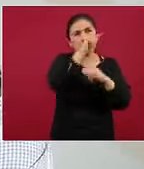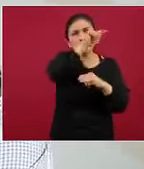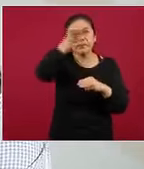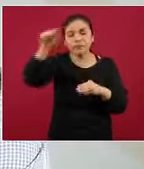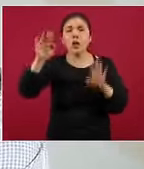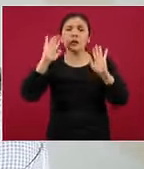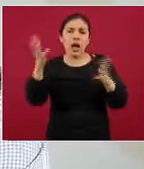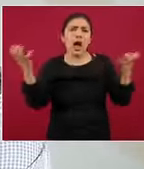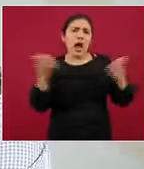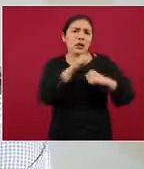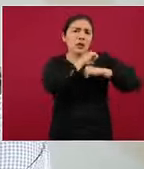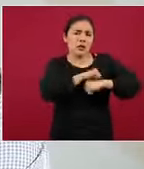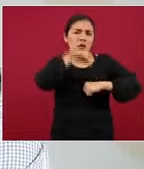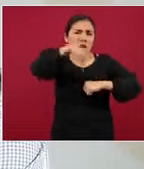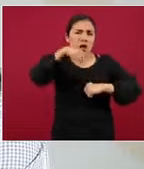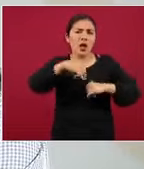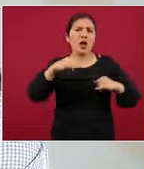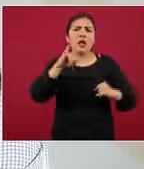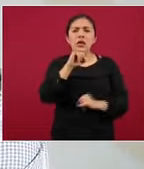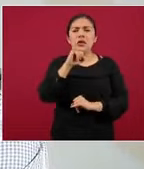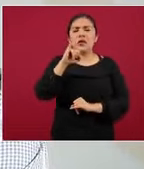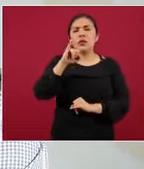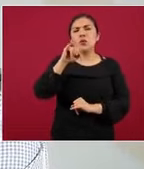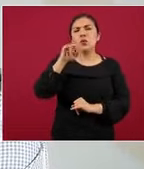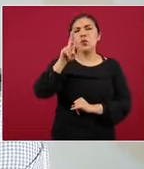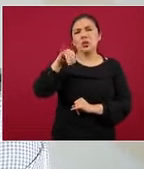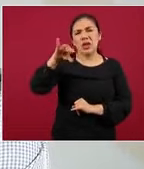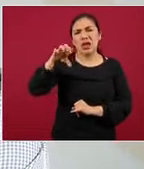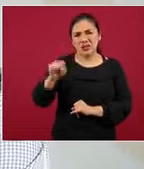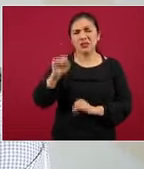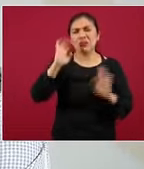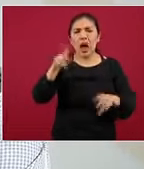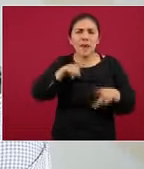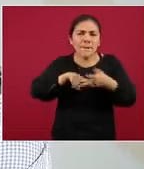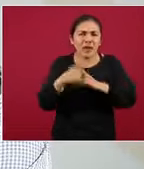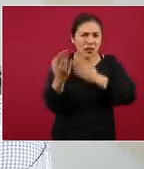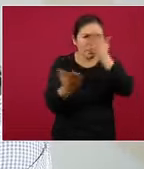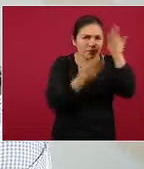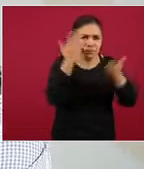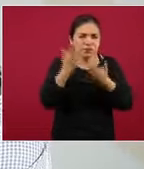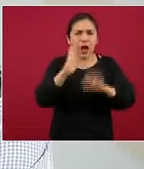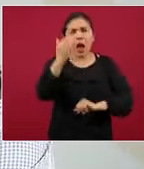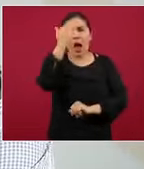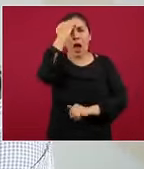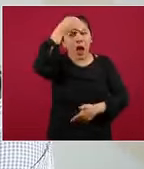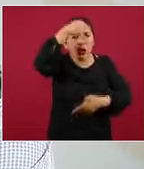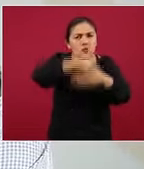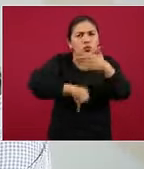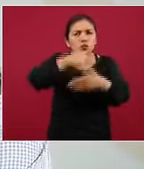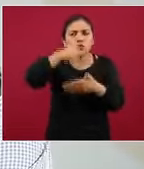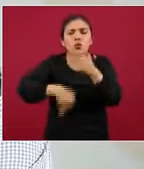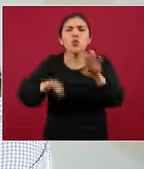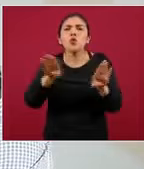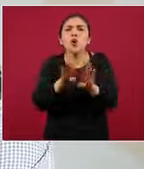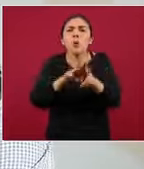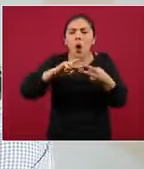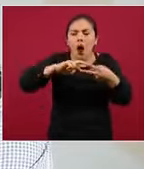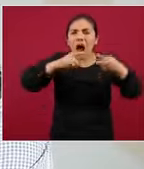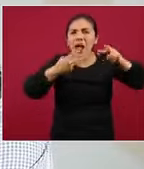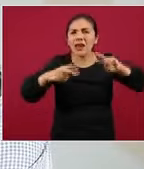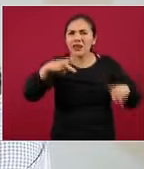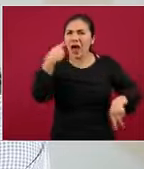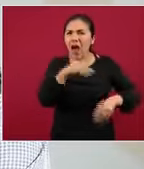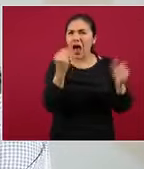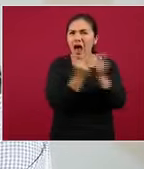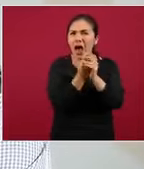a realizar nuestro Instituto de Diagnóstico y Referencia Epidemiológico, es decir, ya teniendo y conociendo cuál es la secuencia genética y cuáles son